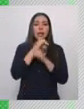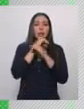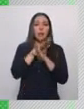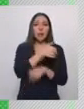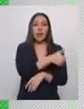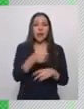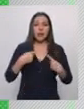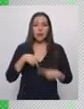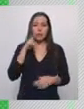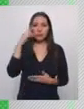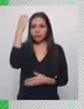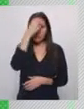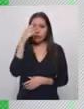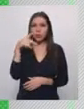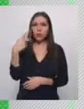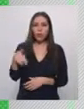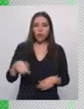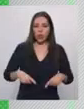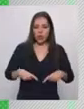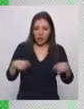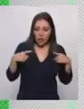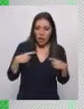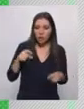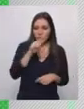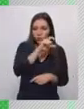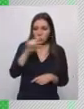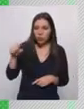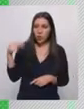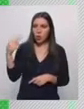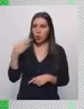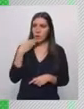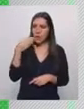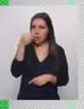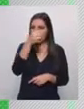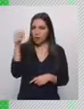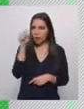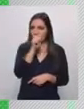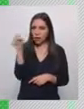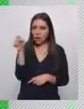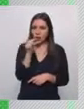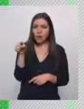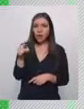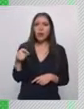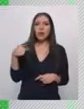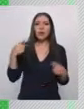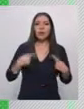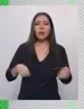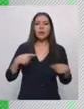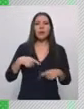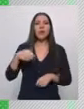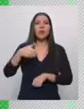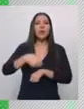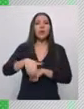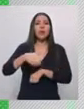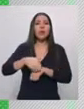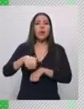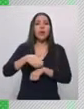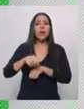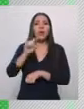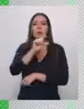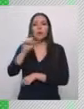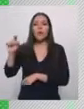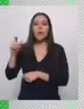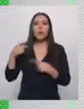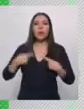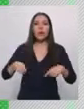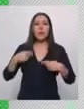su nombre, su dirección, su número de cliente, que es importantísimo que también se lo aprendan porque es mucha la referencia que siempre